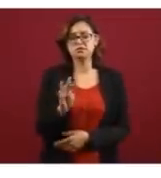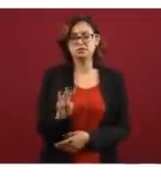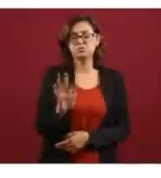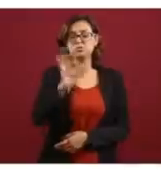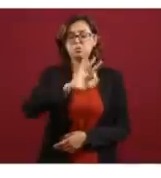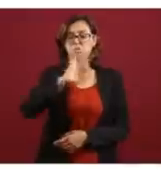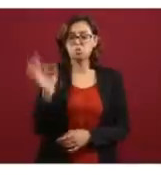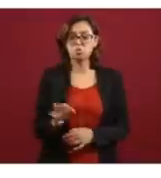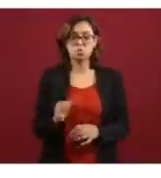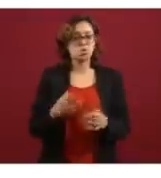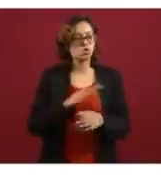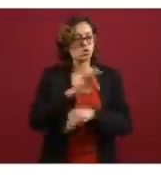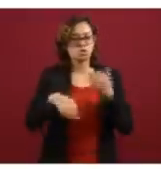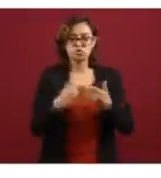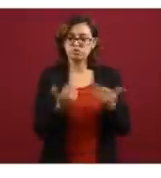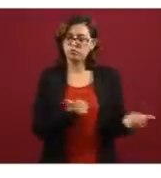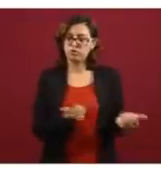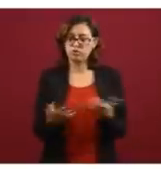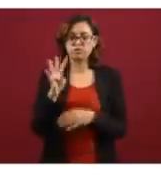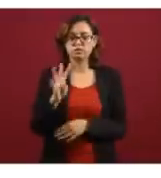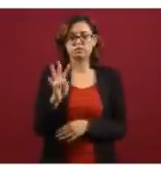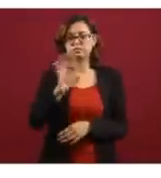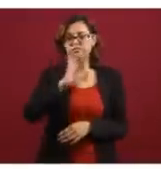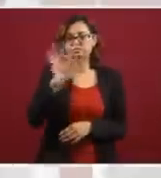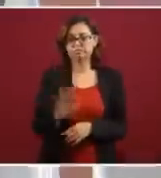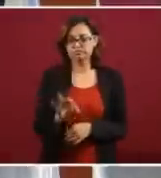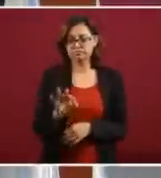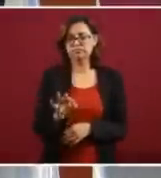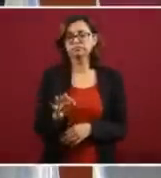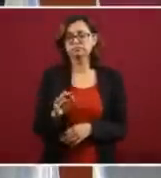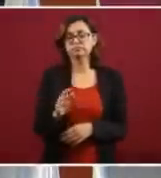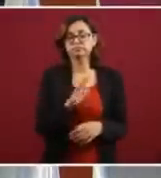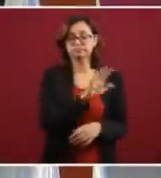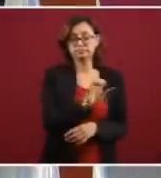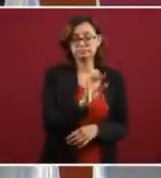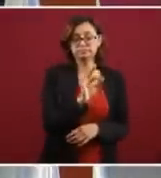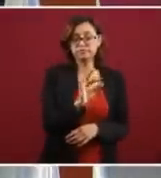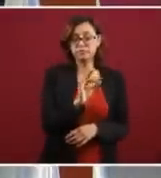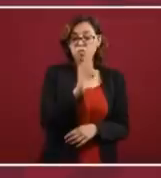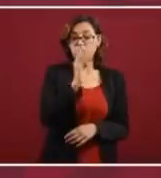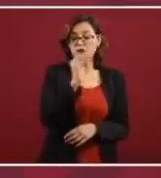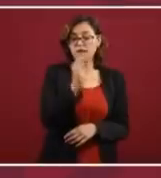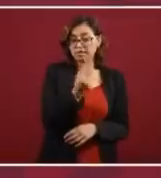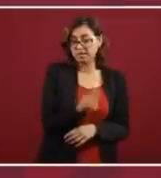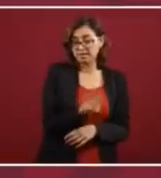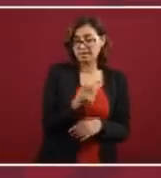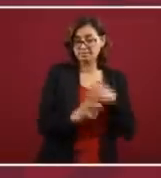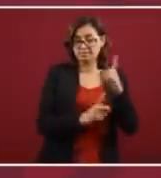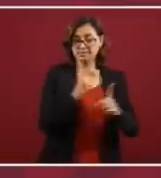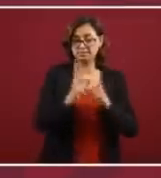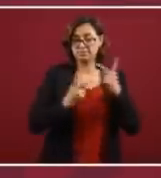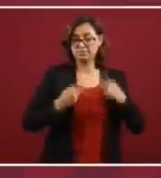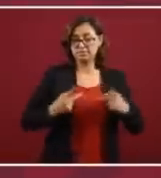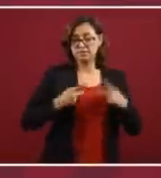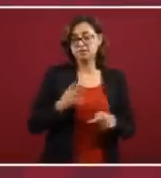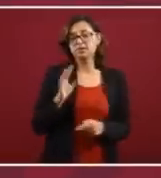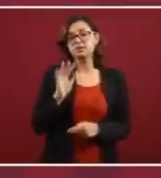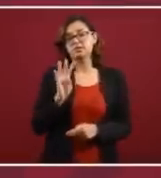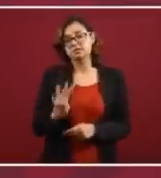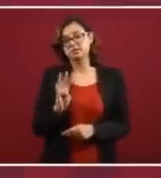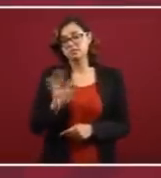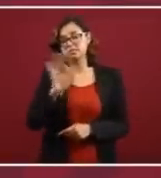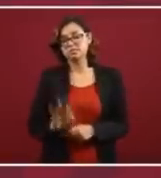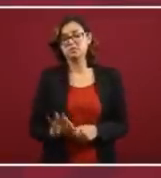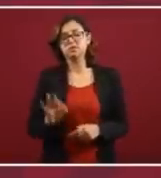19% de todos los que fueron. Los 543 atletas, el 19% fueron de las Fuerzas Armadas.